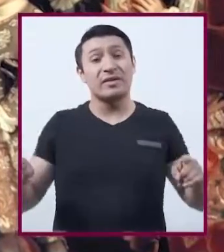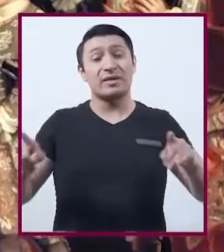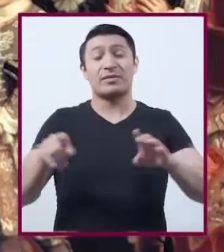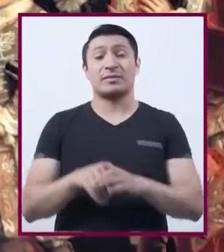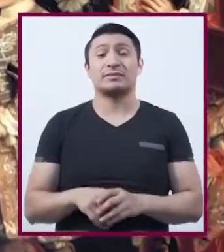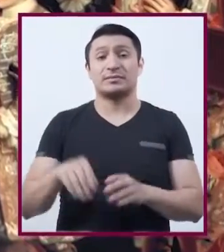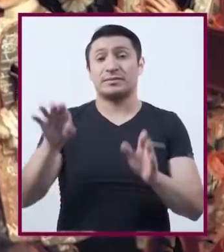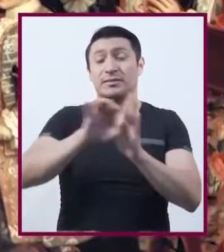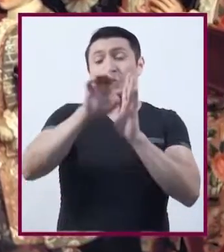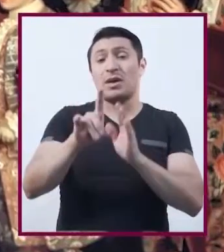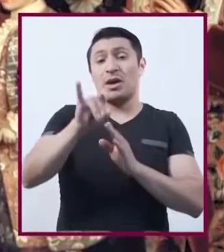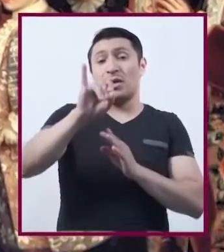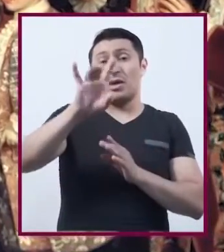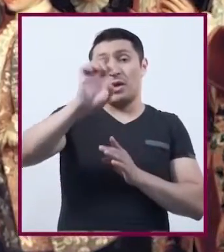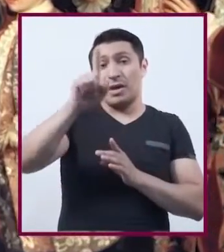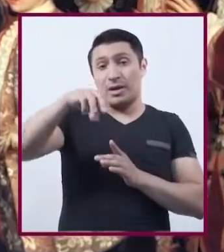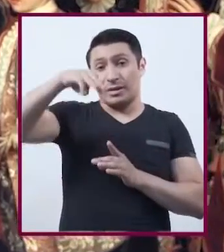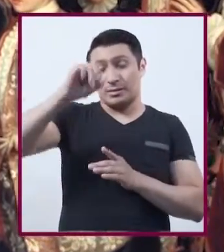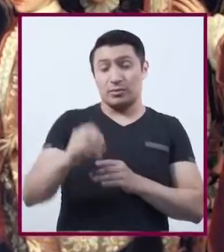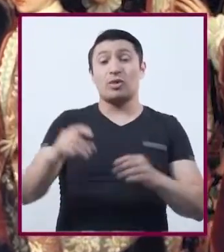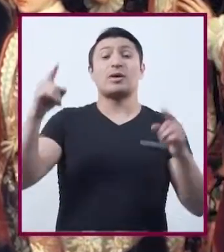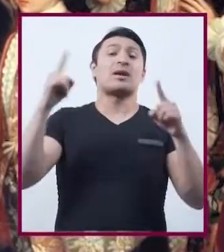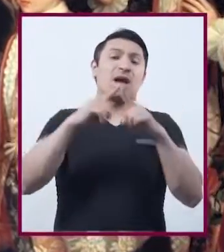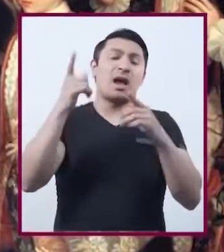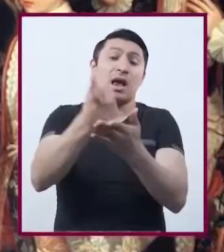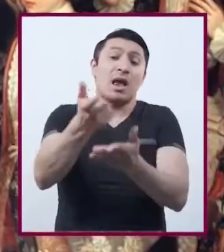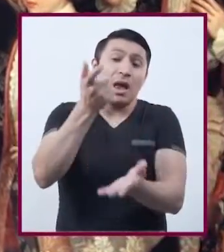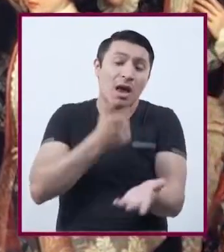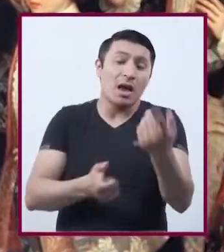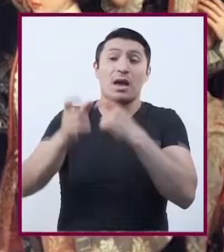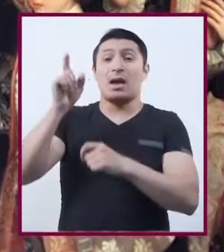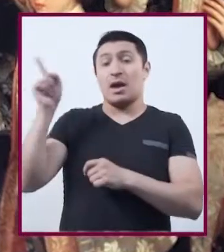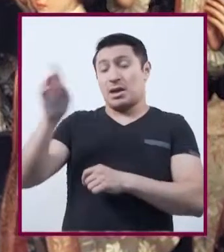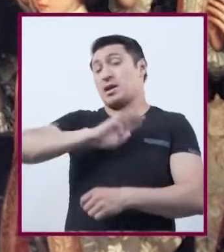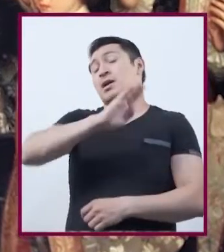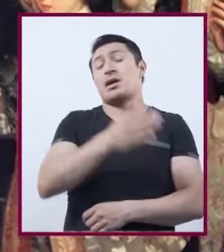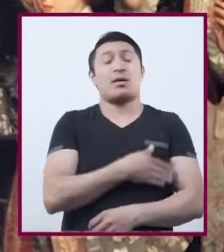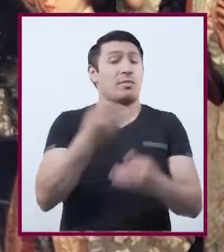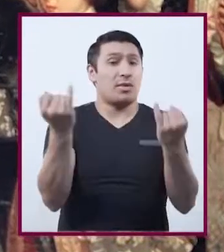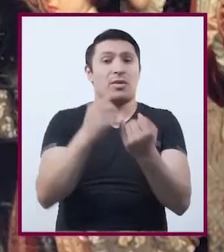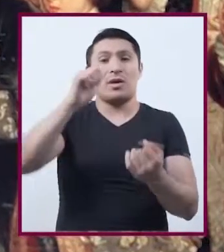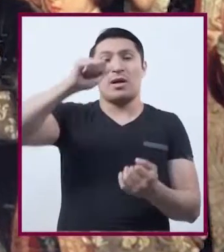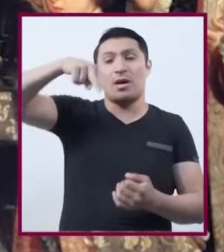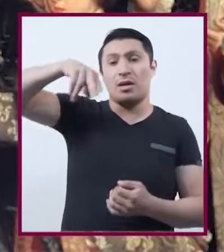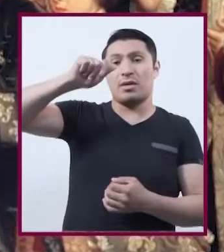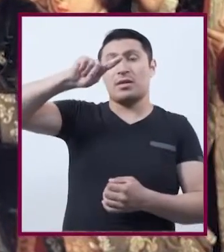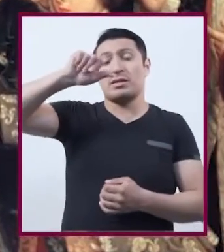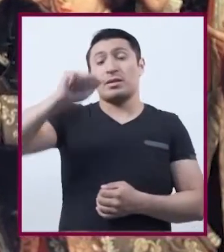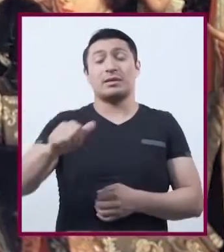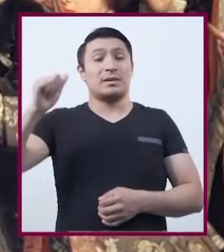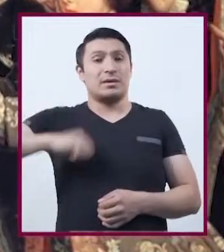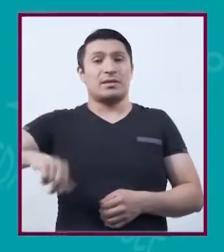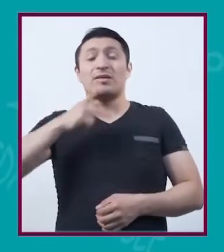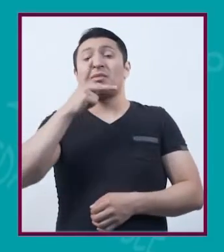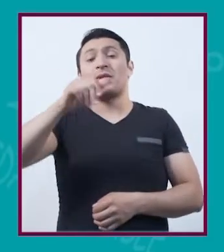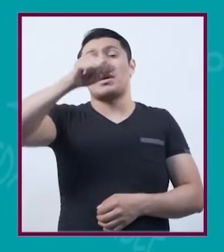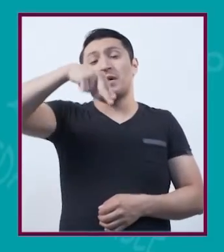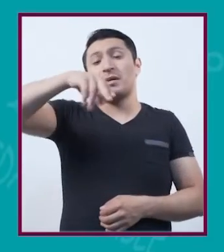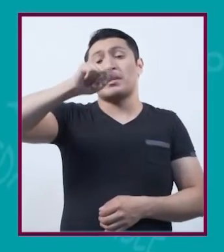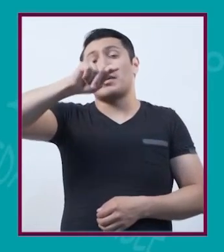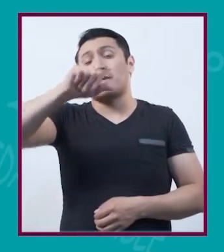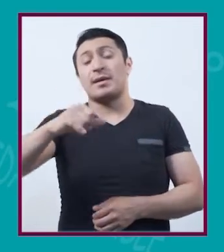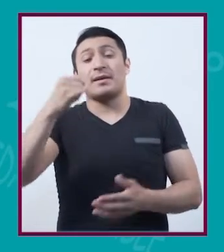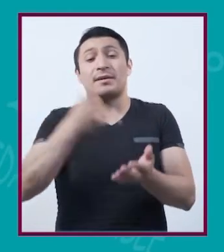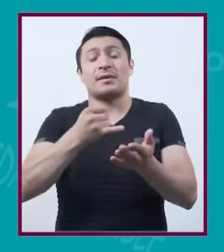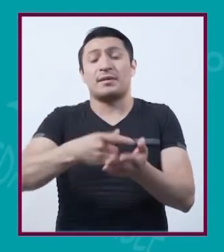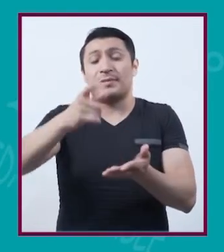existían impuestos de origen medieval, como los diezmos y las anatas que cobraba la Iglesia o la corona en España. Las